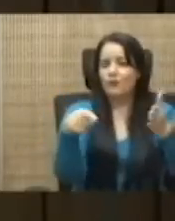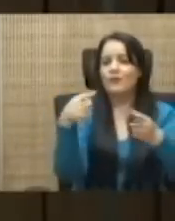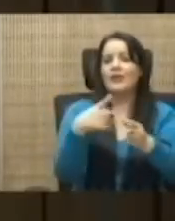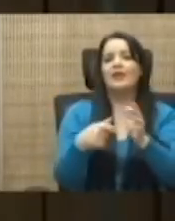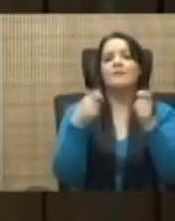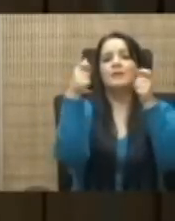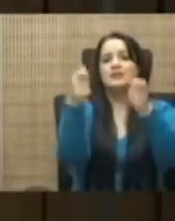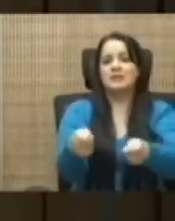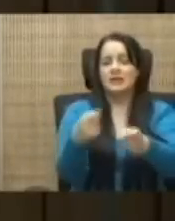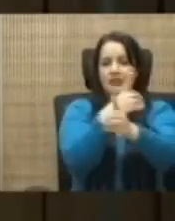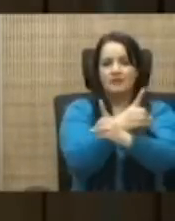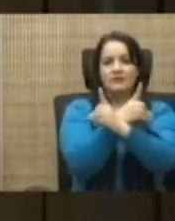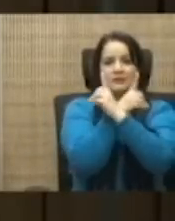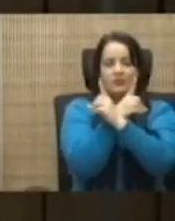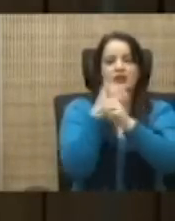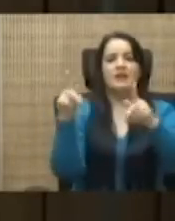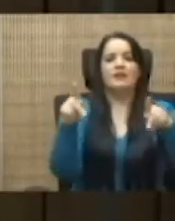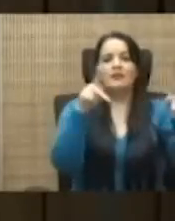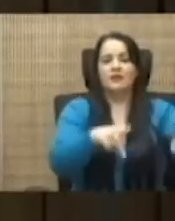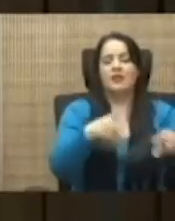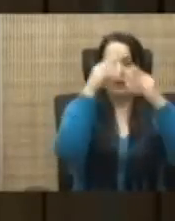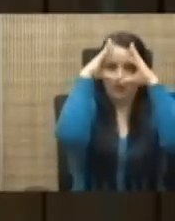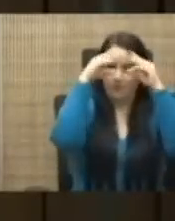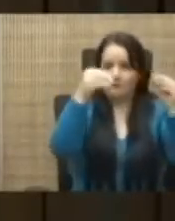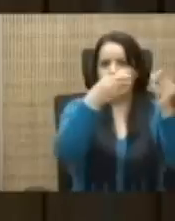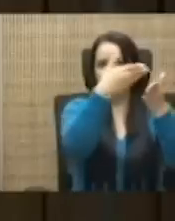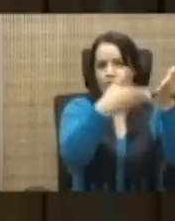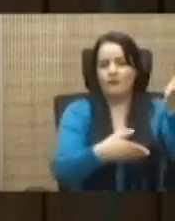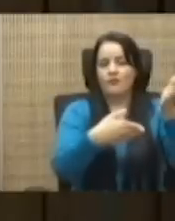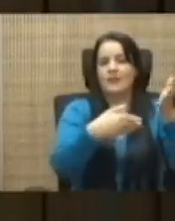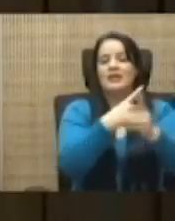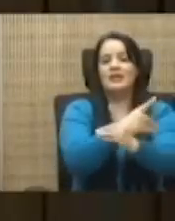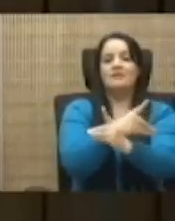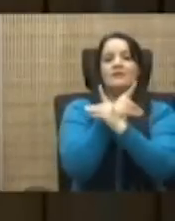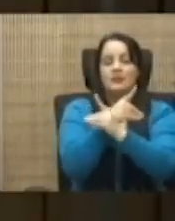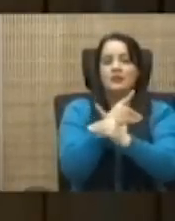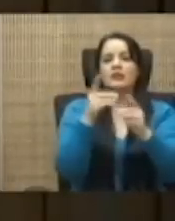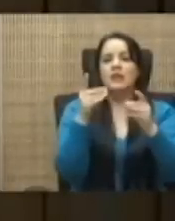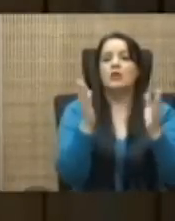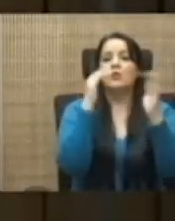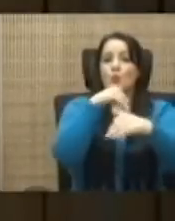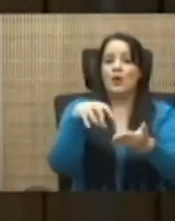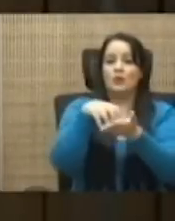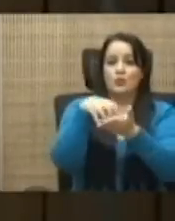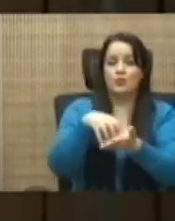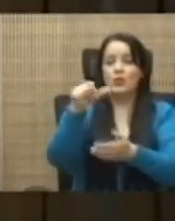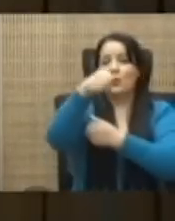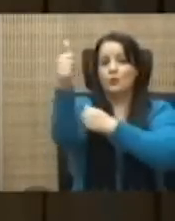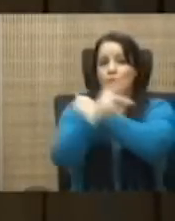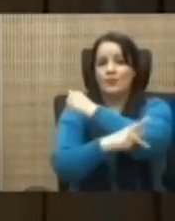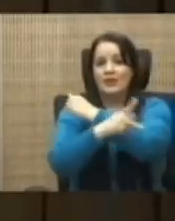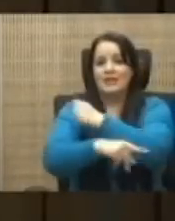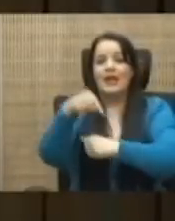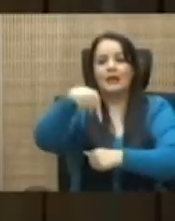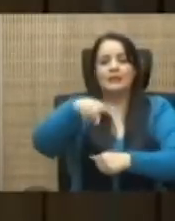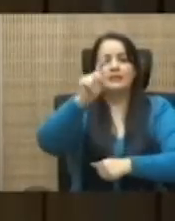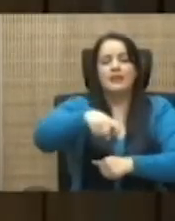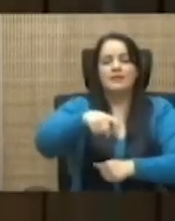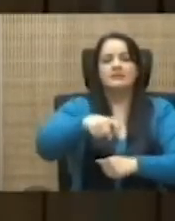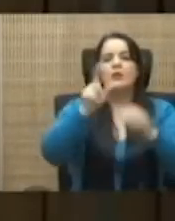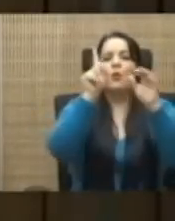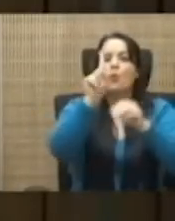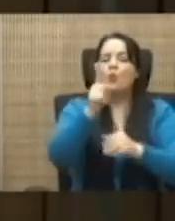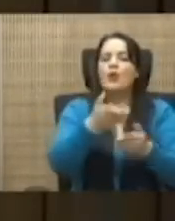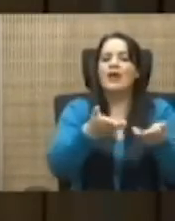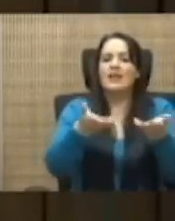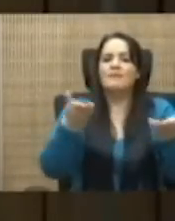los informes de la Defensoría son, sin lugar a dudas, en muchos otros países, y aquí también debería serlo, un elemento fundamental